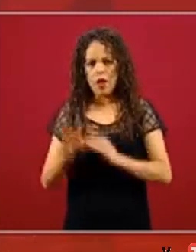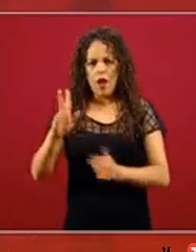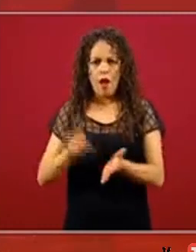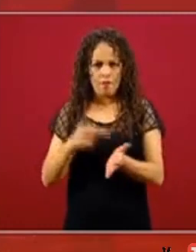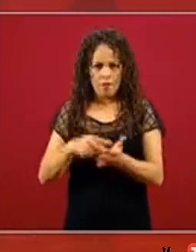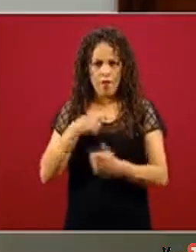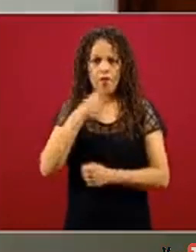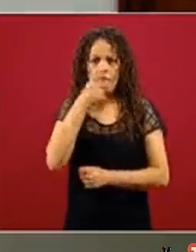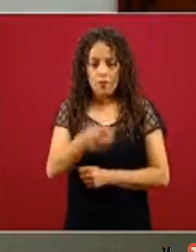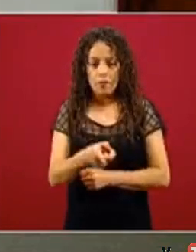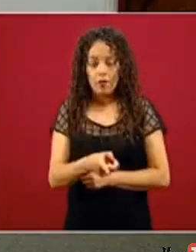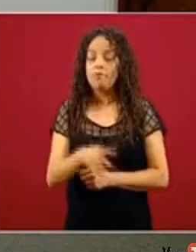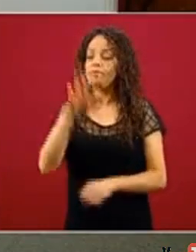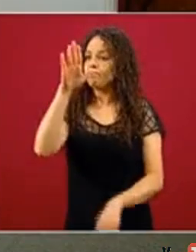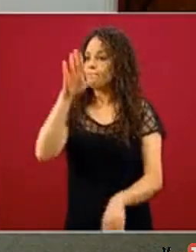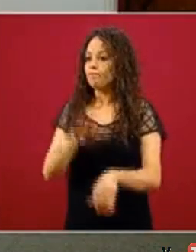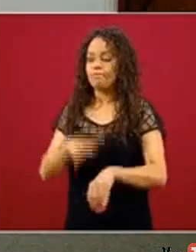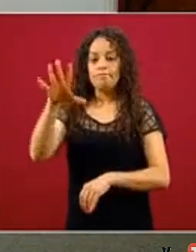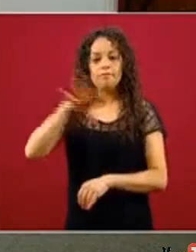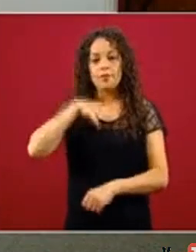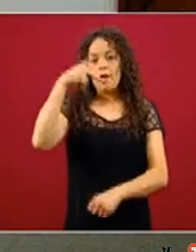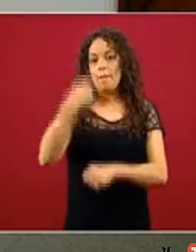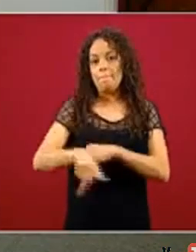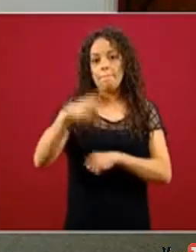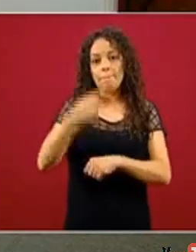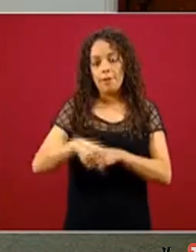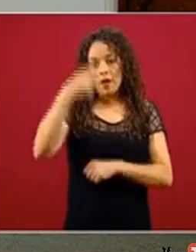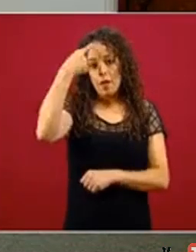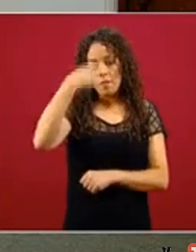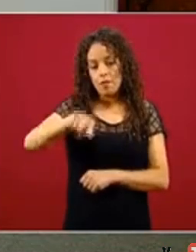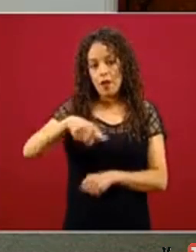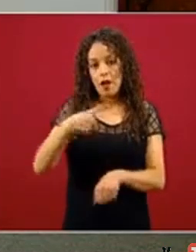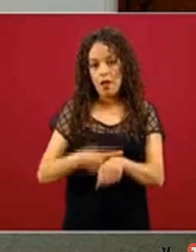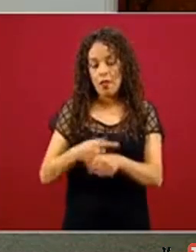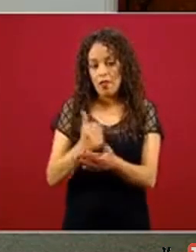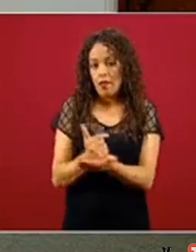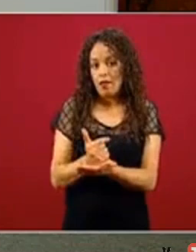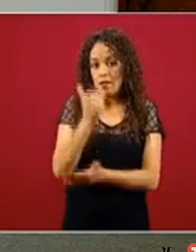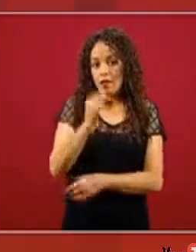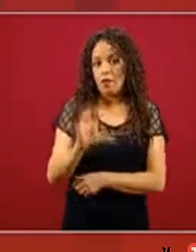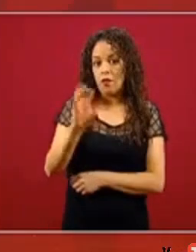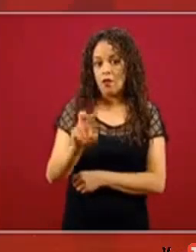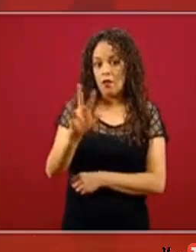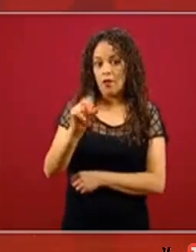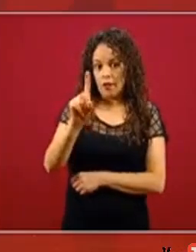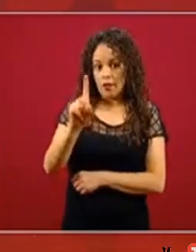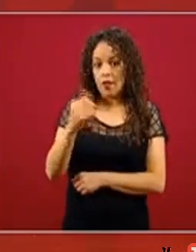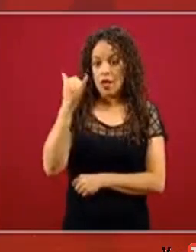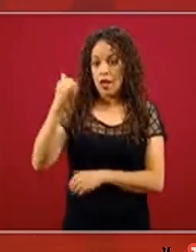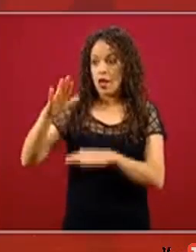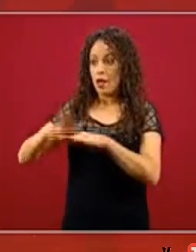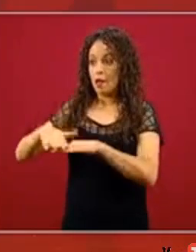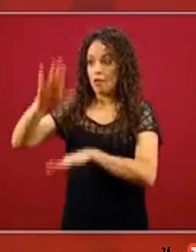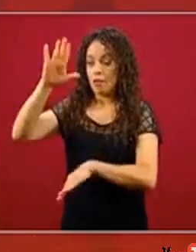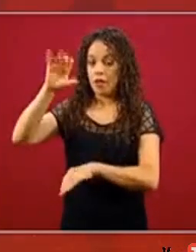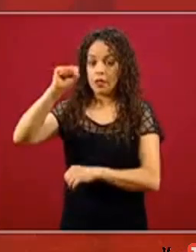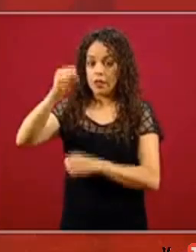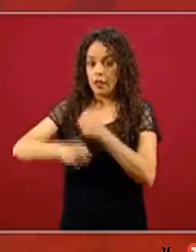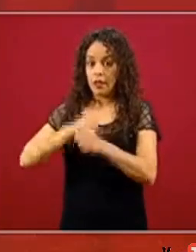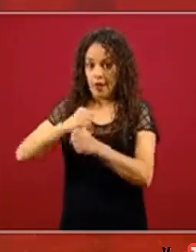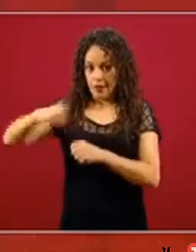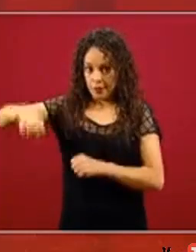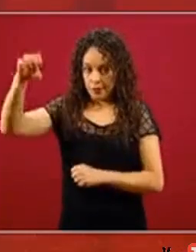riesgo mayor de complicaciones por COVID. Igual las personas que tienen más de 60 años o 60 y más años. Y por eso